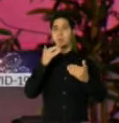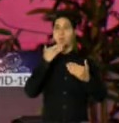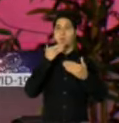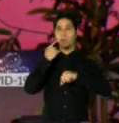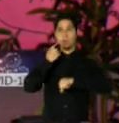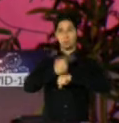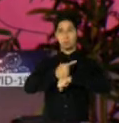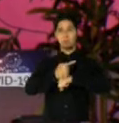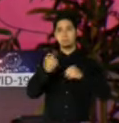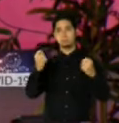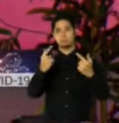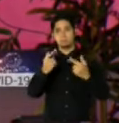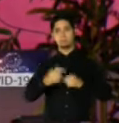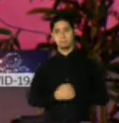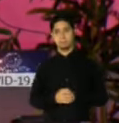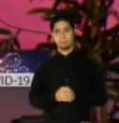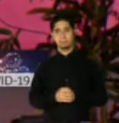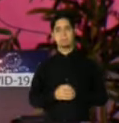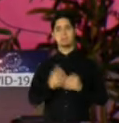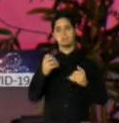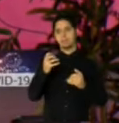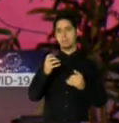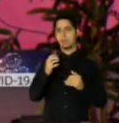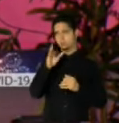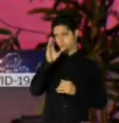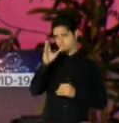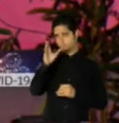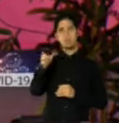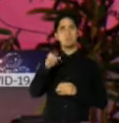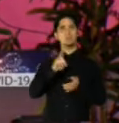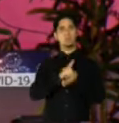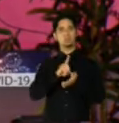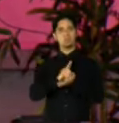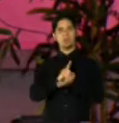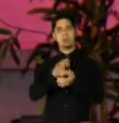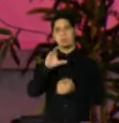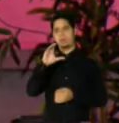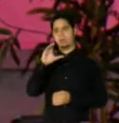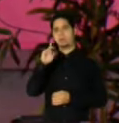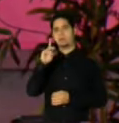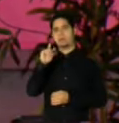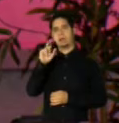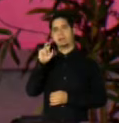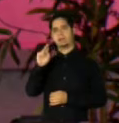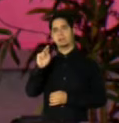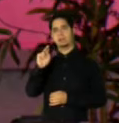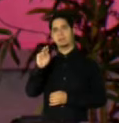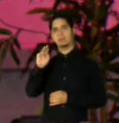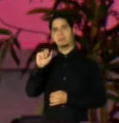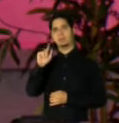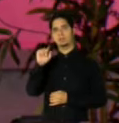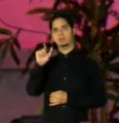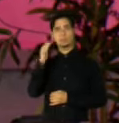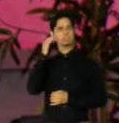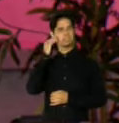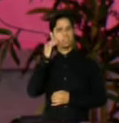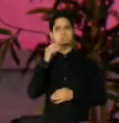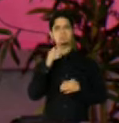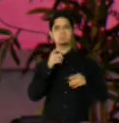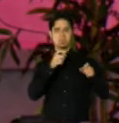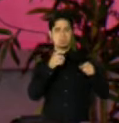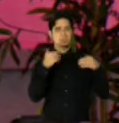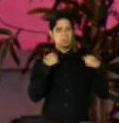que todo. Me gustaría dirigirme a la doctora Karen Martínez, que es psiquiatra, aunque sé que el secretario de Salud, ese es su expertise